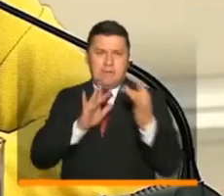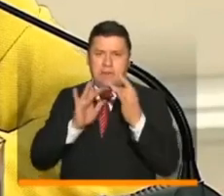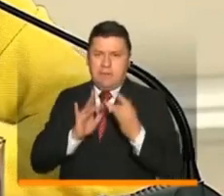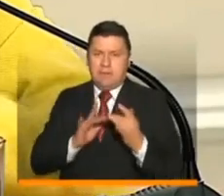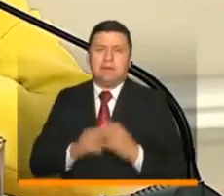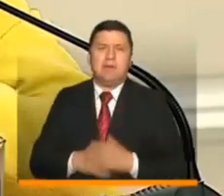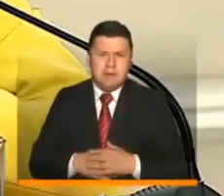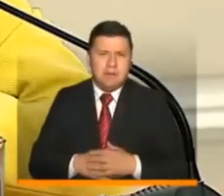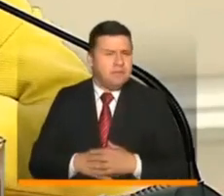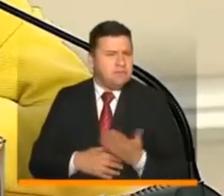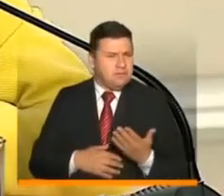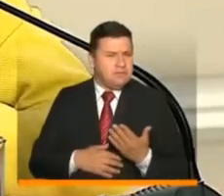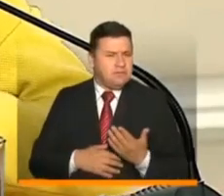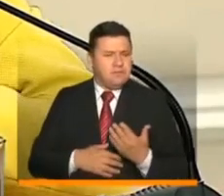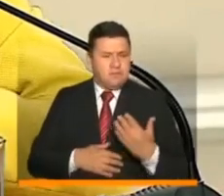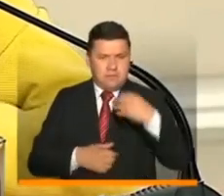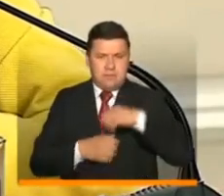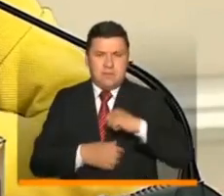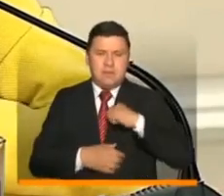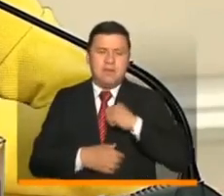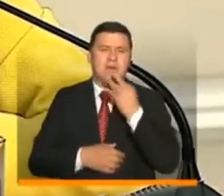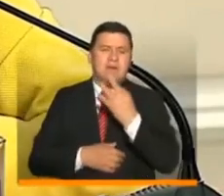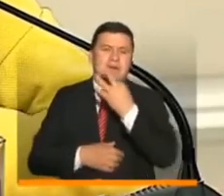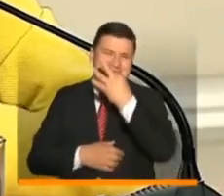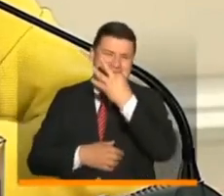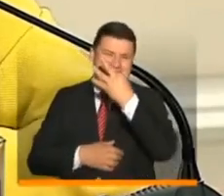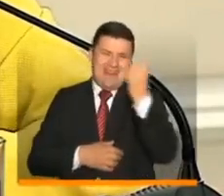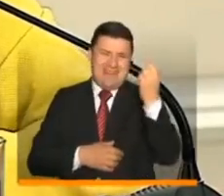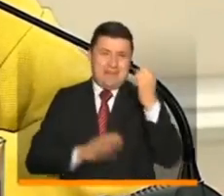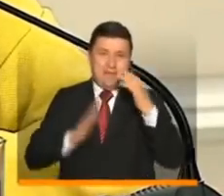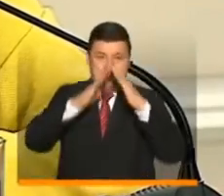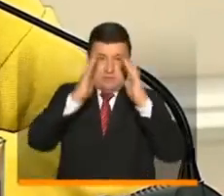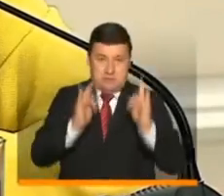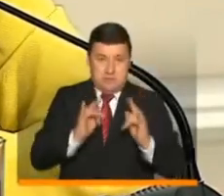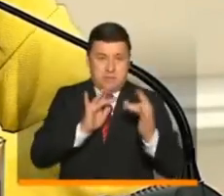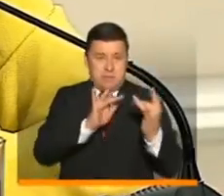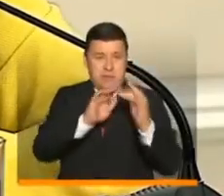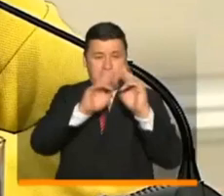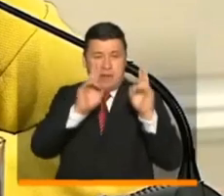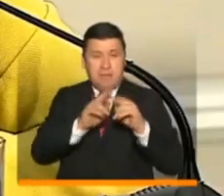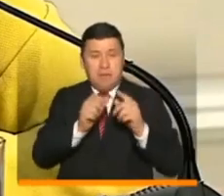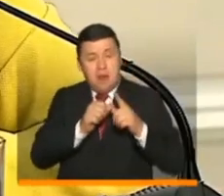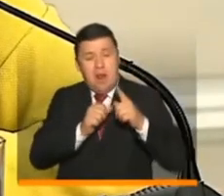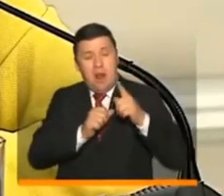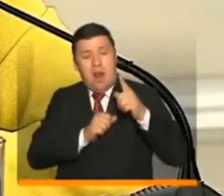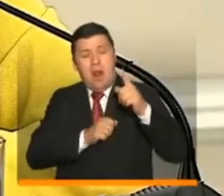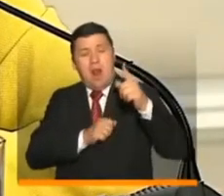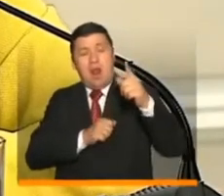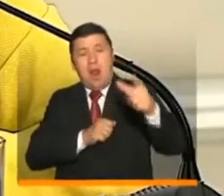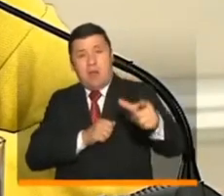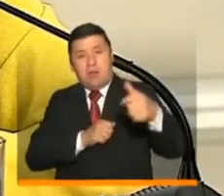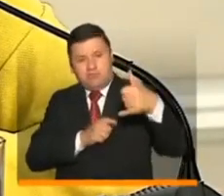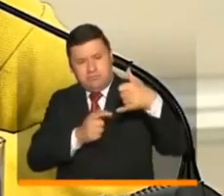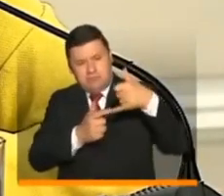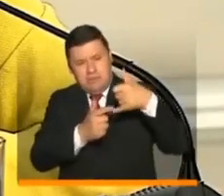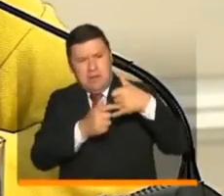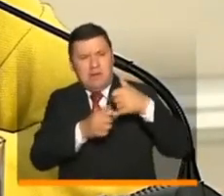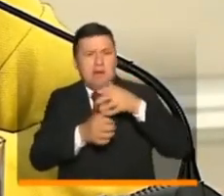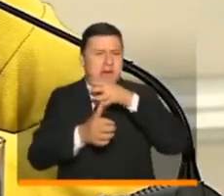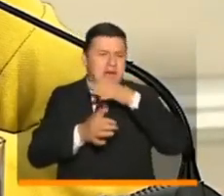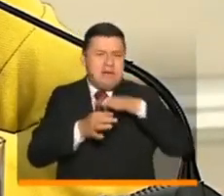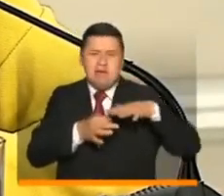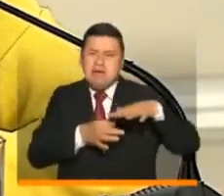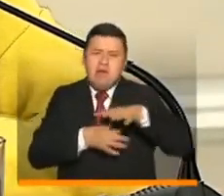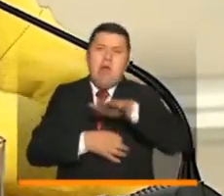Conectando, donde vamos a instalar 300 zonas digitales en las zonas más apartadas del país, en las veredas, en